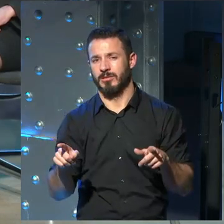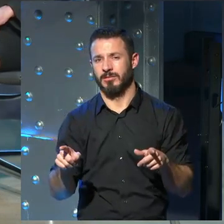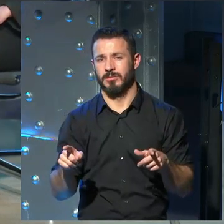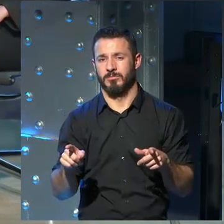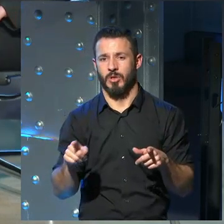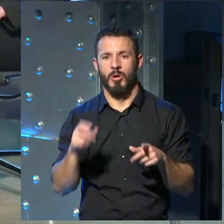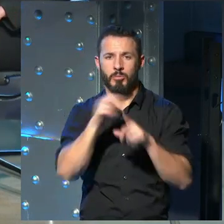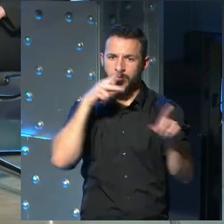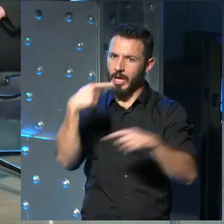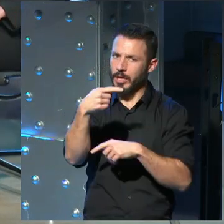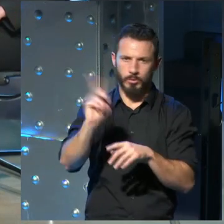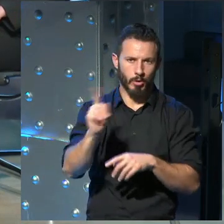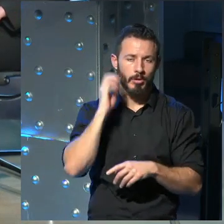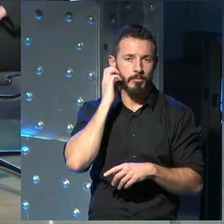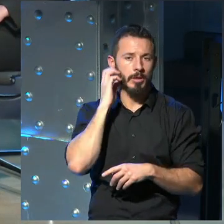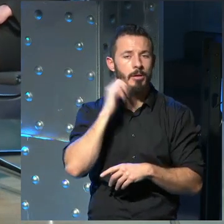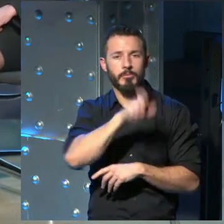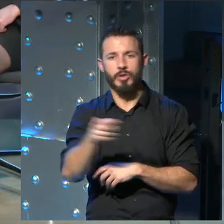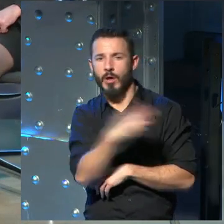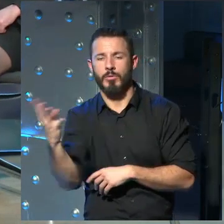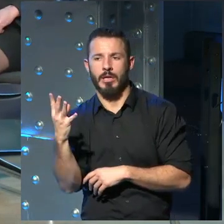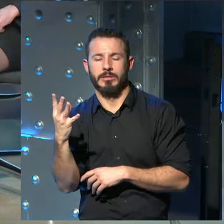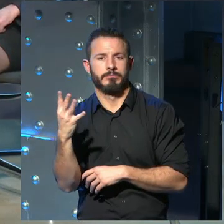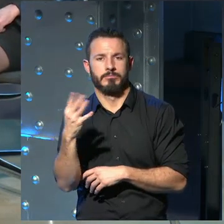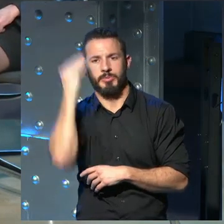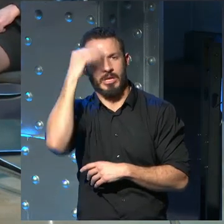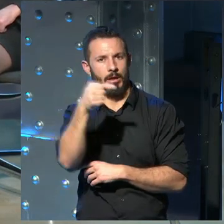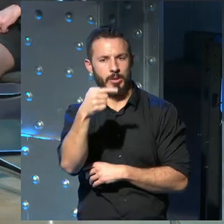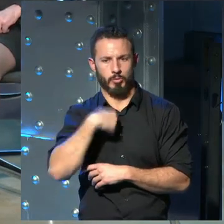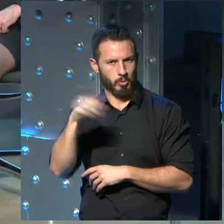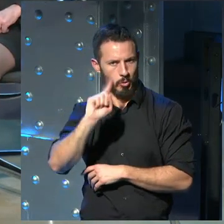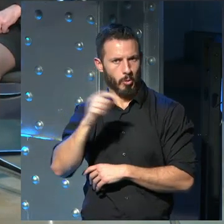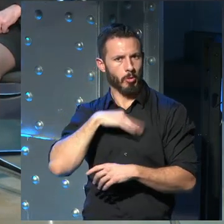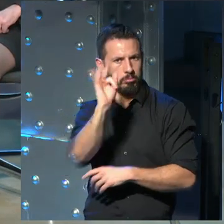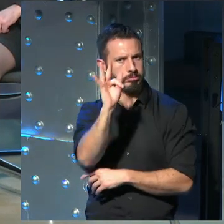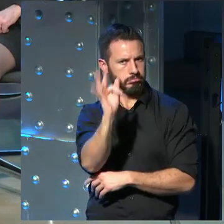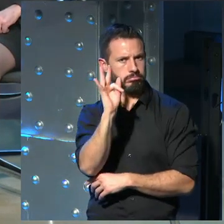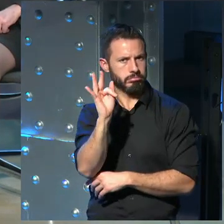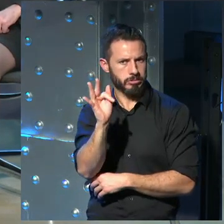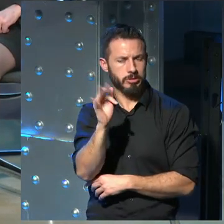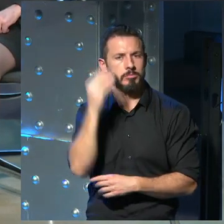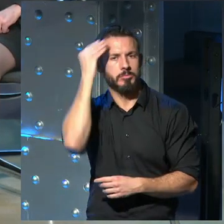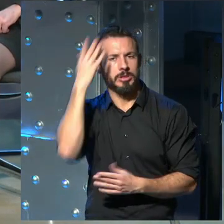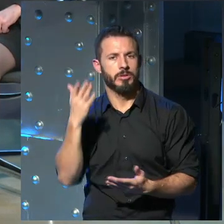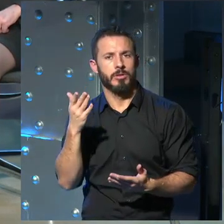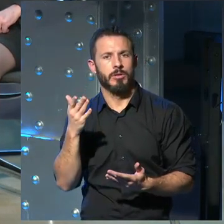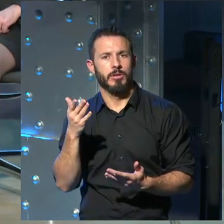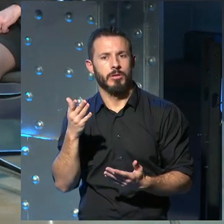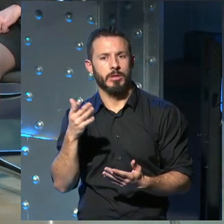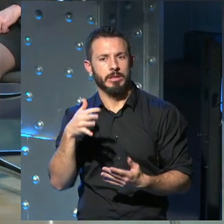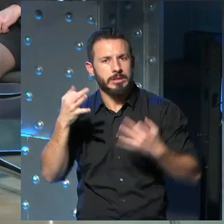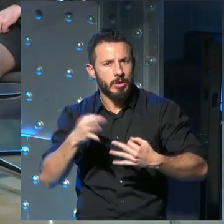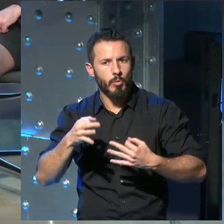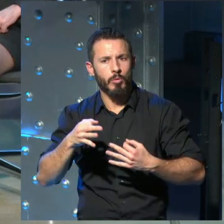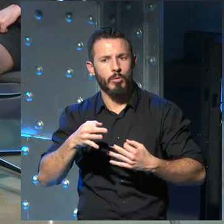desde un punto de vista negativo, ¿no? Hay gente que lo ve como negativo y yo lo veo totalmente positivo. Me parece que van a trabajar